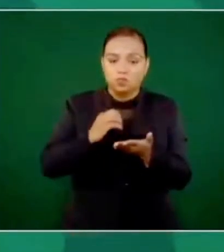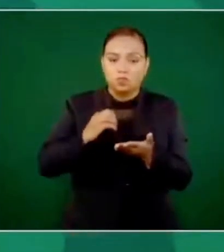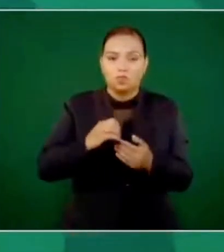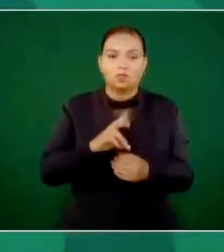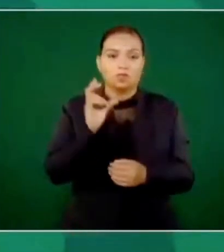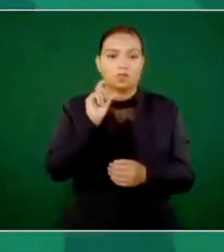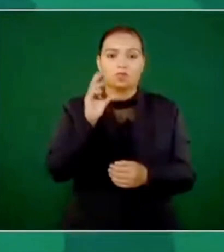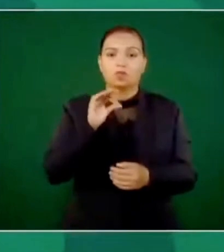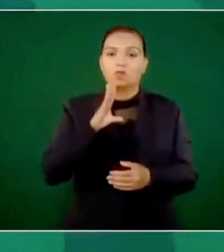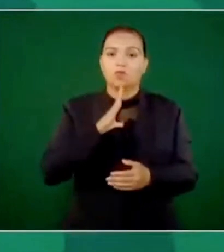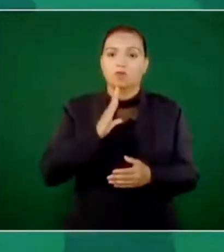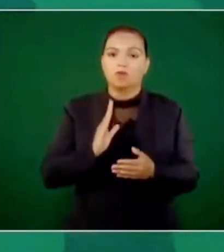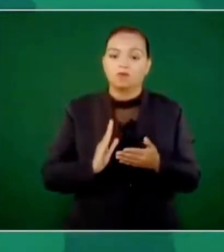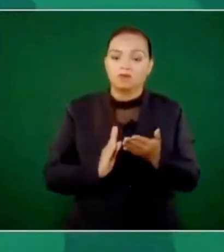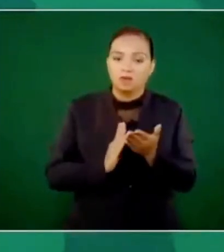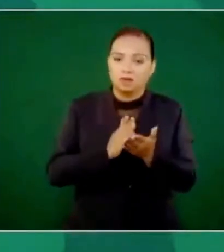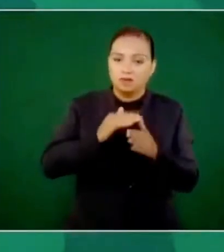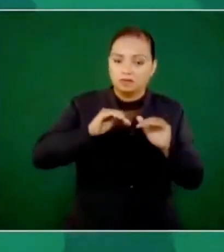cuando no hay una frontera,